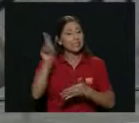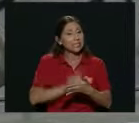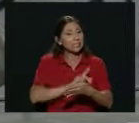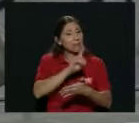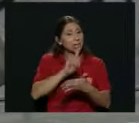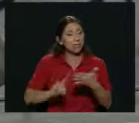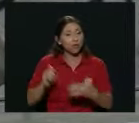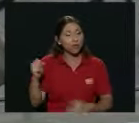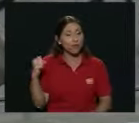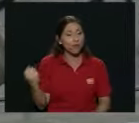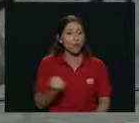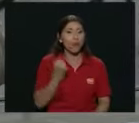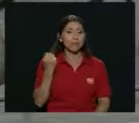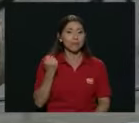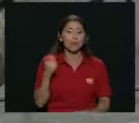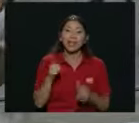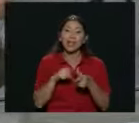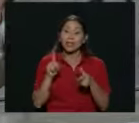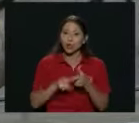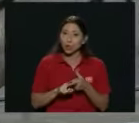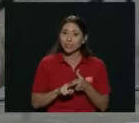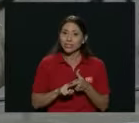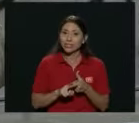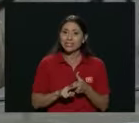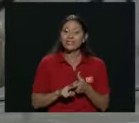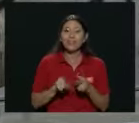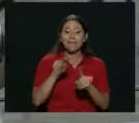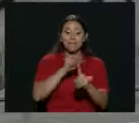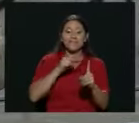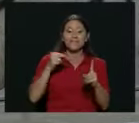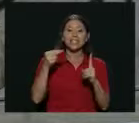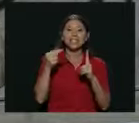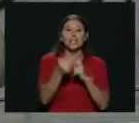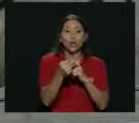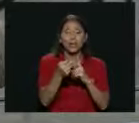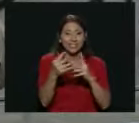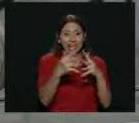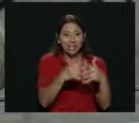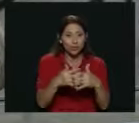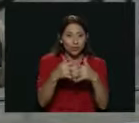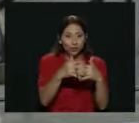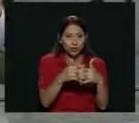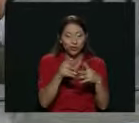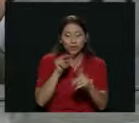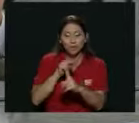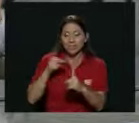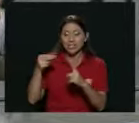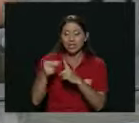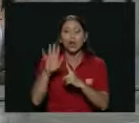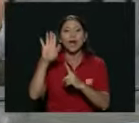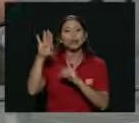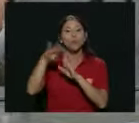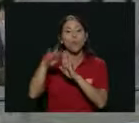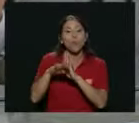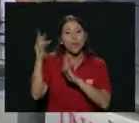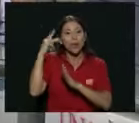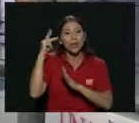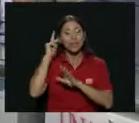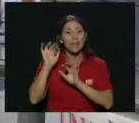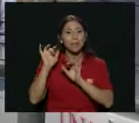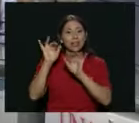de discriminación. Entonces las visiones hacia el gobierno de los Estados Unidos y a la política migratoria creo que en Centroamérica son